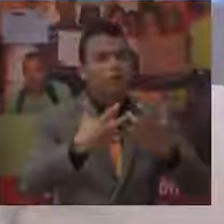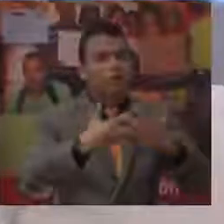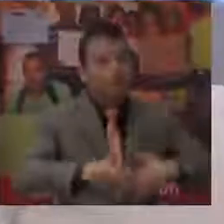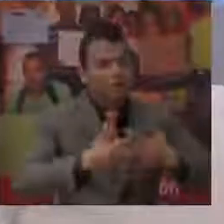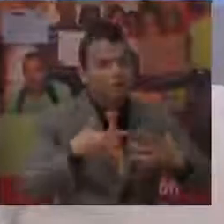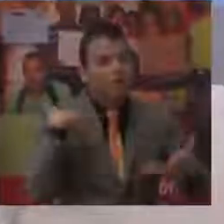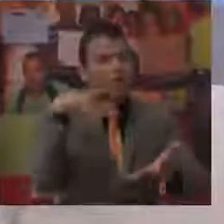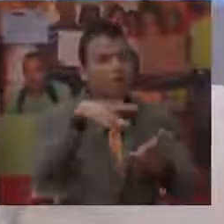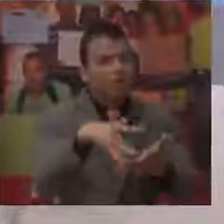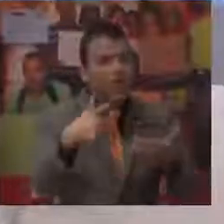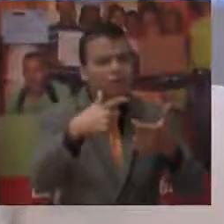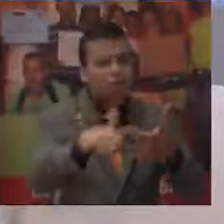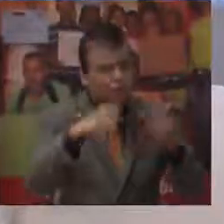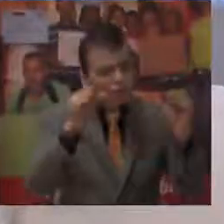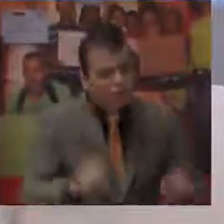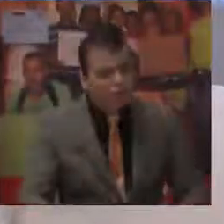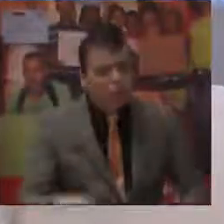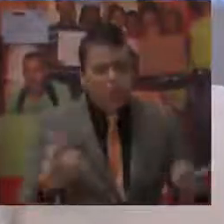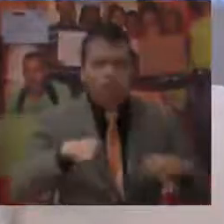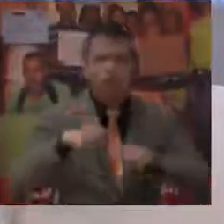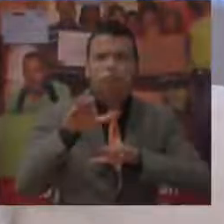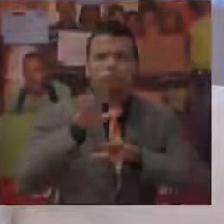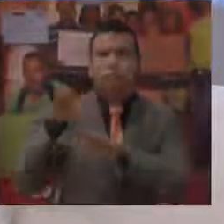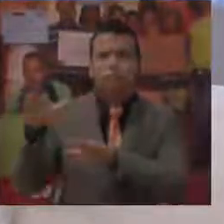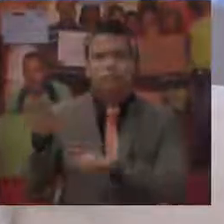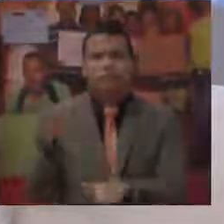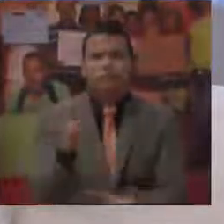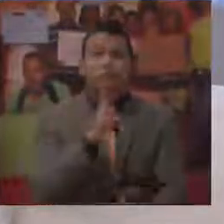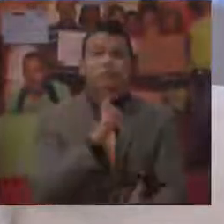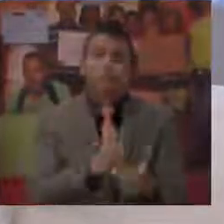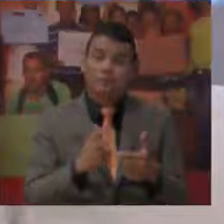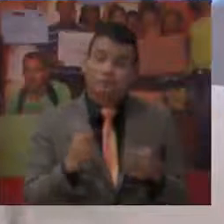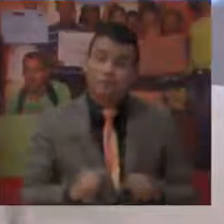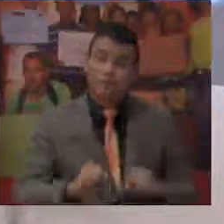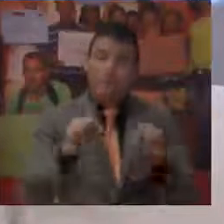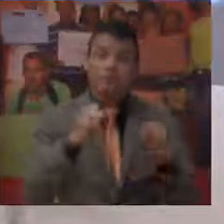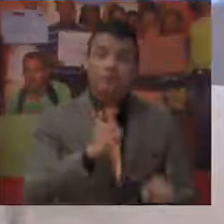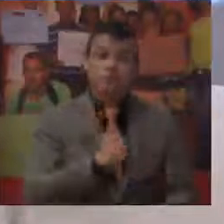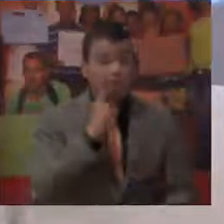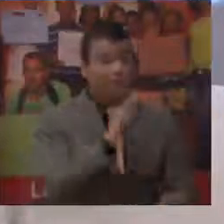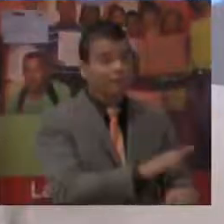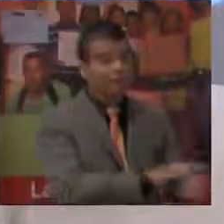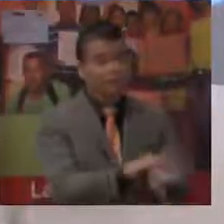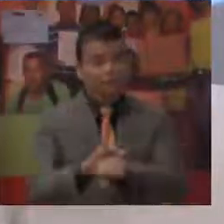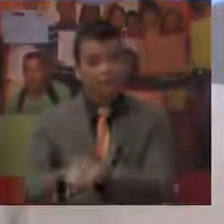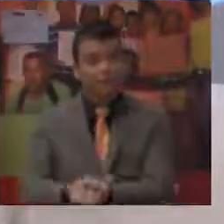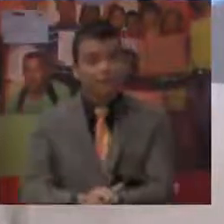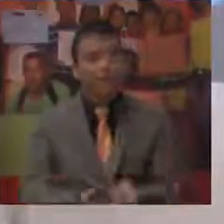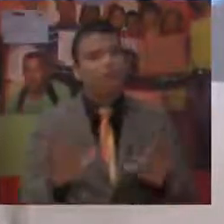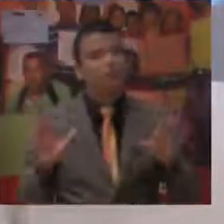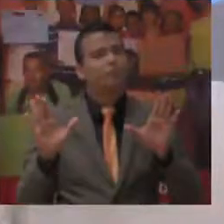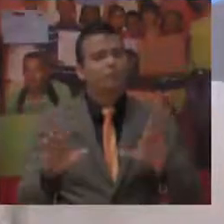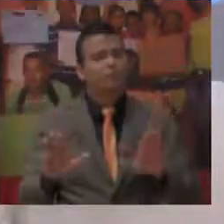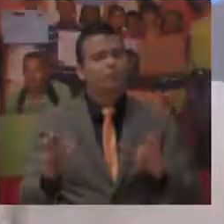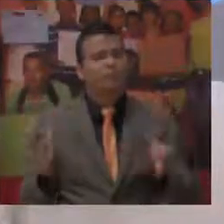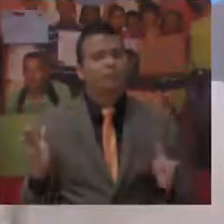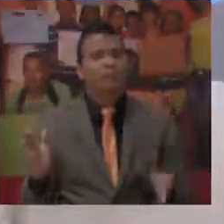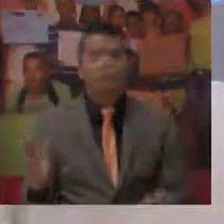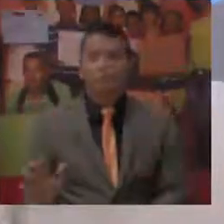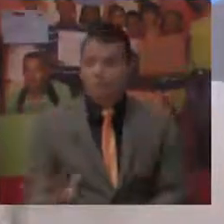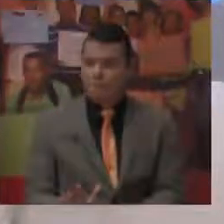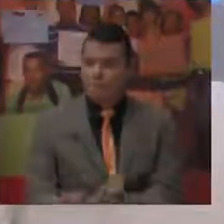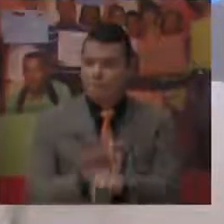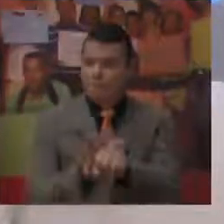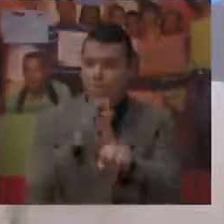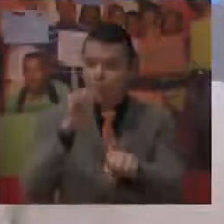trabajo y de una vez, entonces es supremamente difícil. Pero vuelvo y les digo, ahí una motivación grande